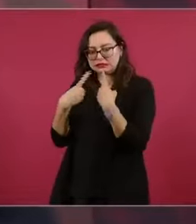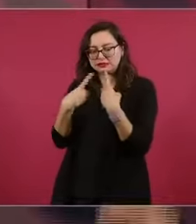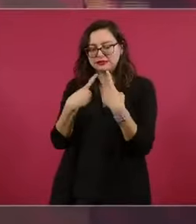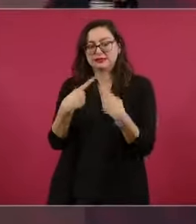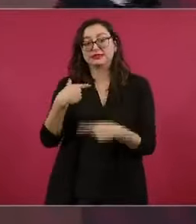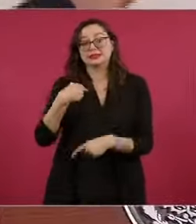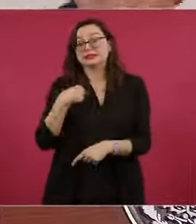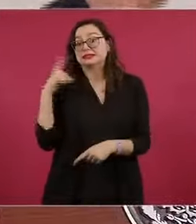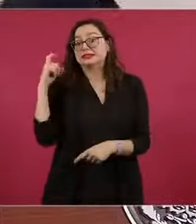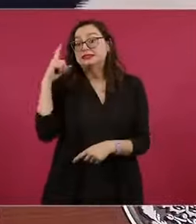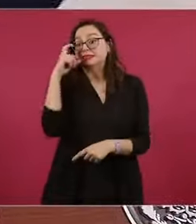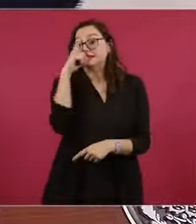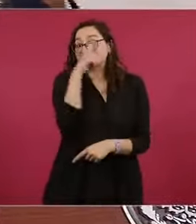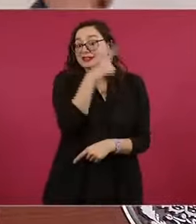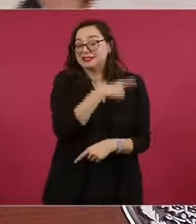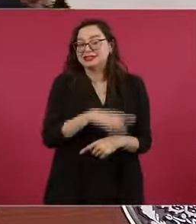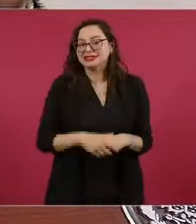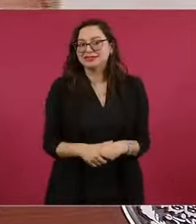porque Diego,